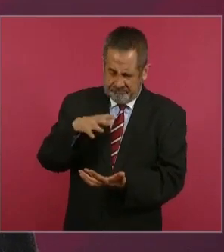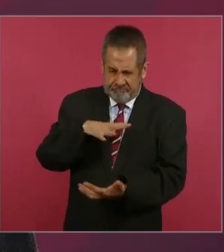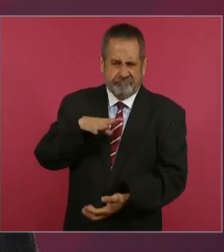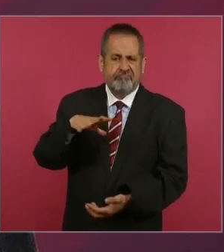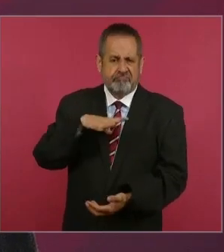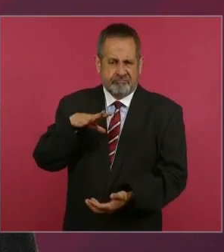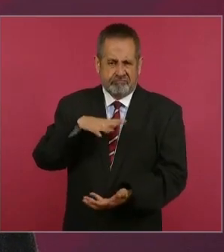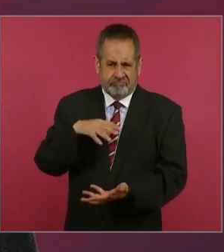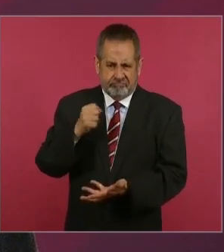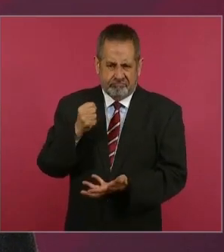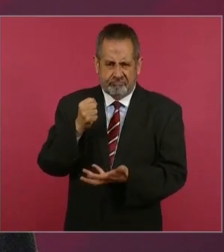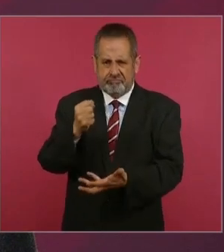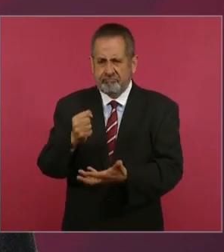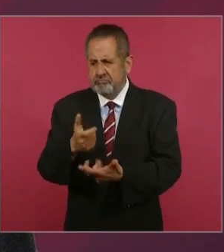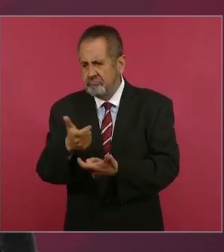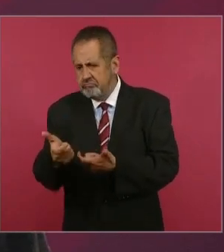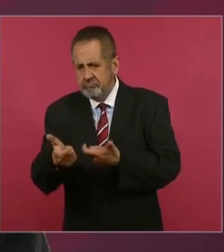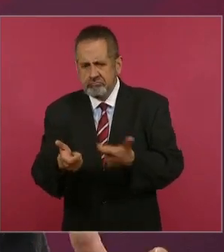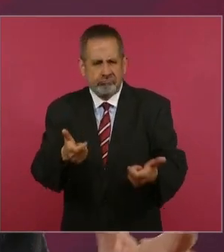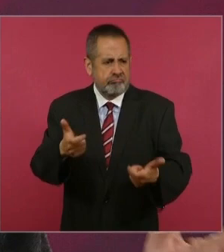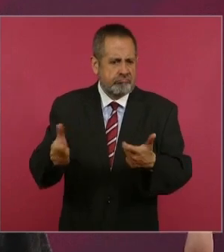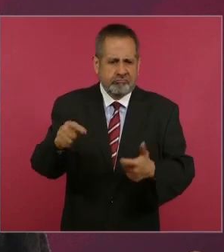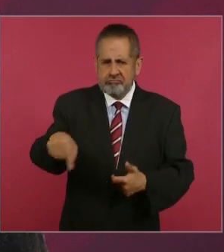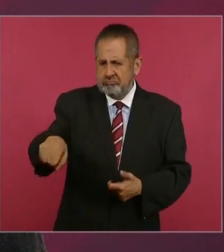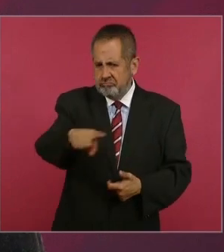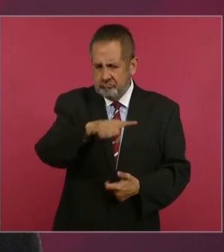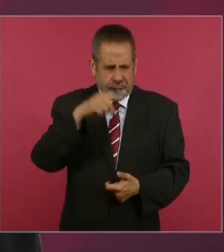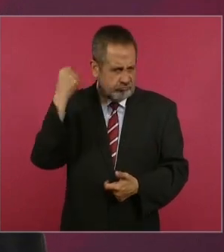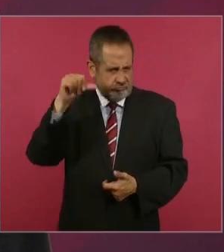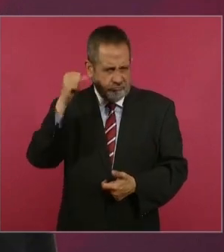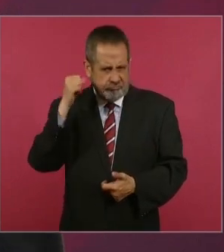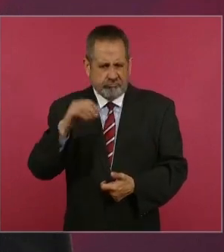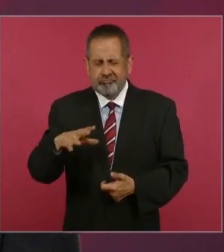presupuesto para